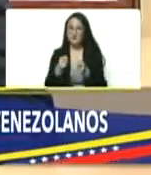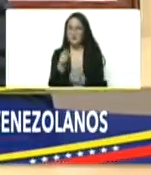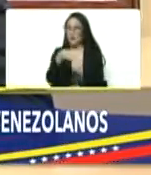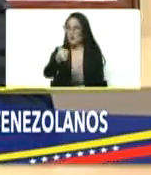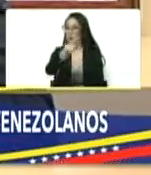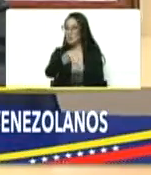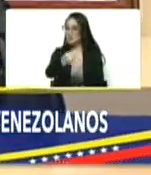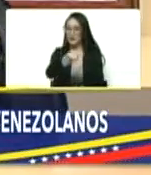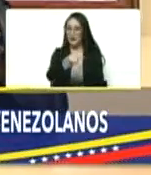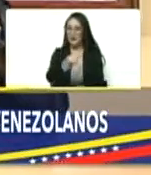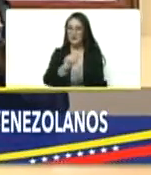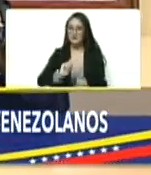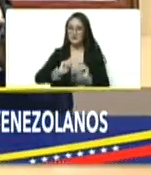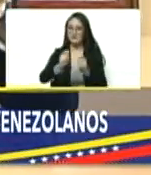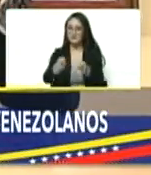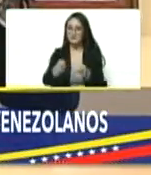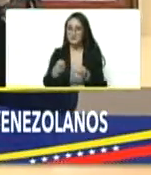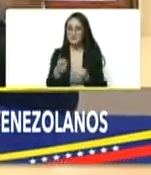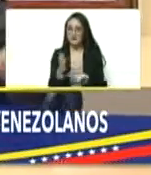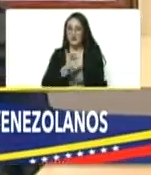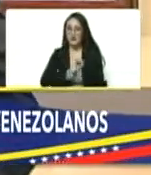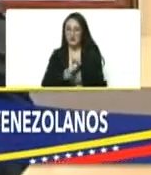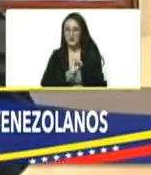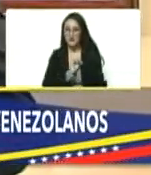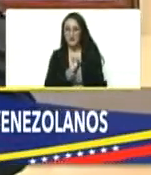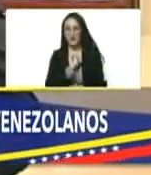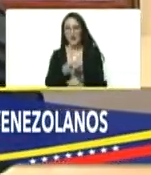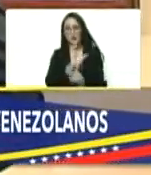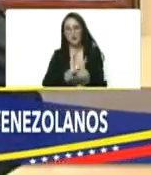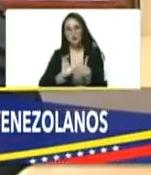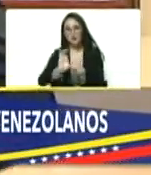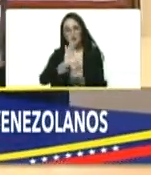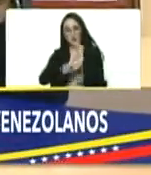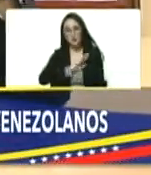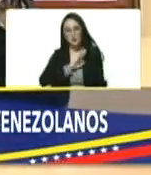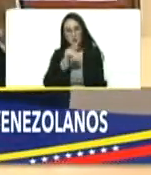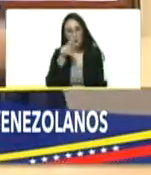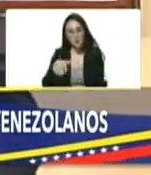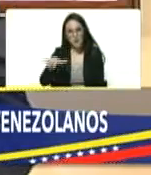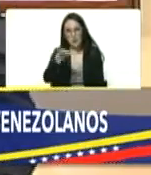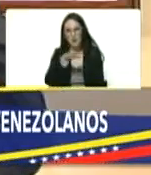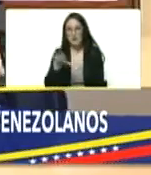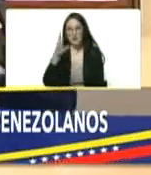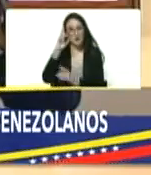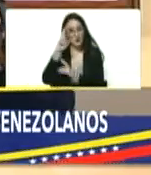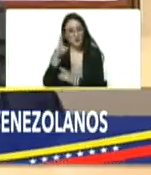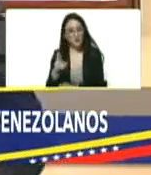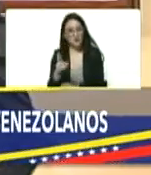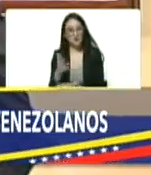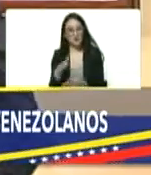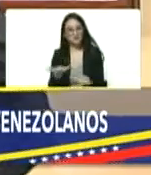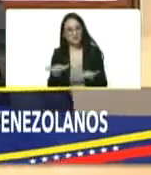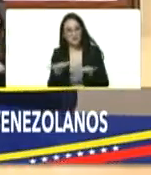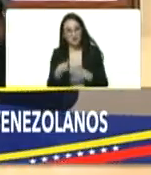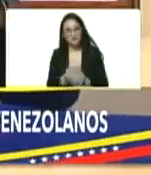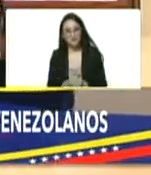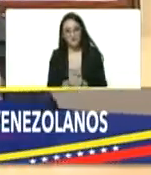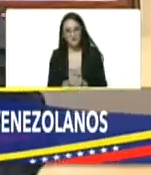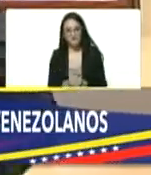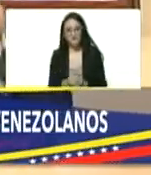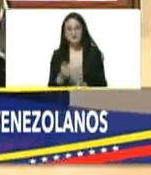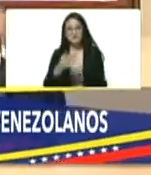ustedes, dedicarle a la identidad y la cultura de nuestro pueblo un reconocimiento merecido cuando